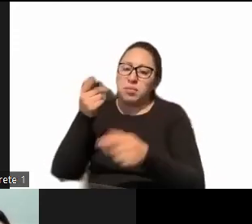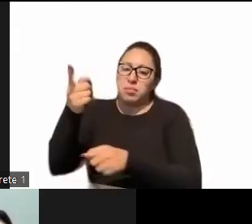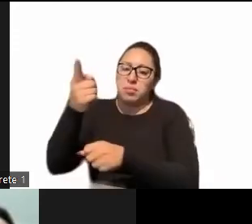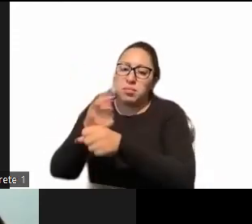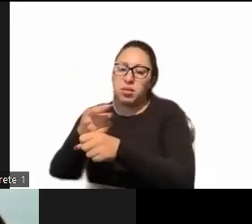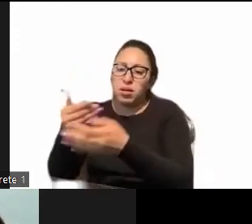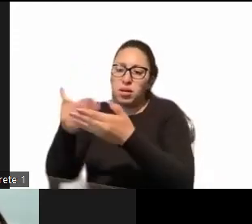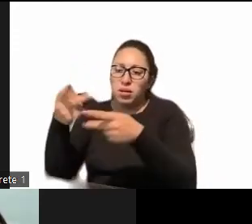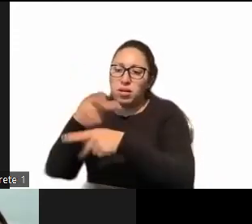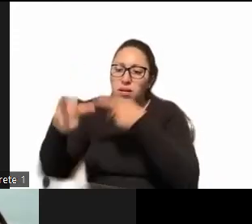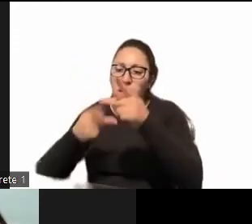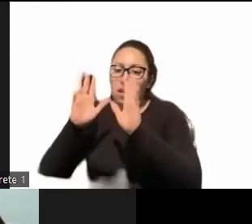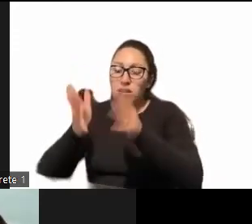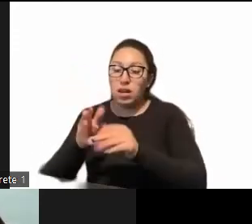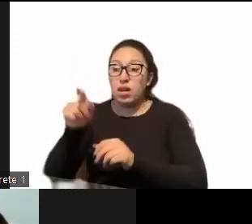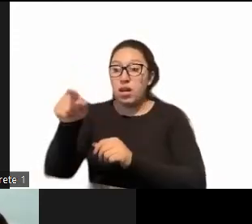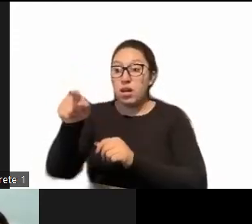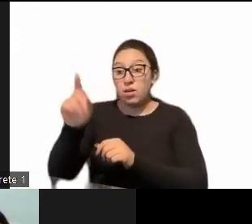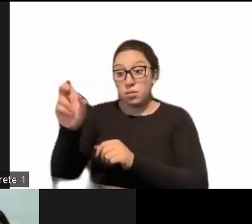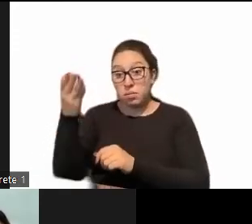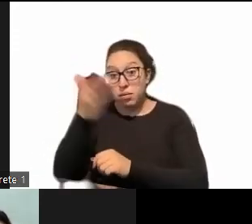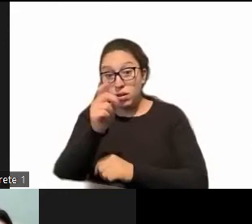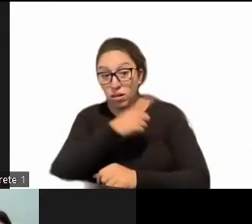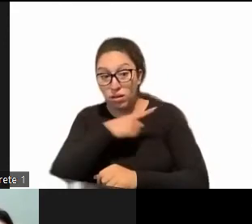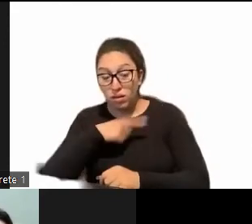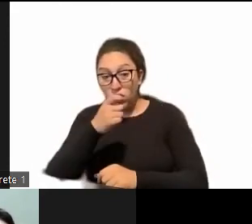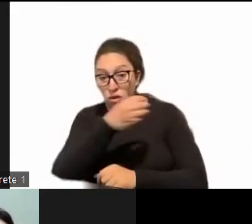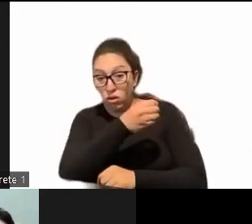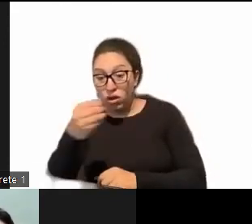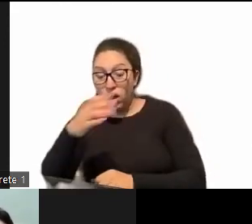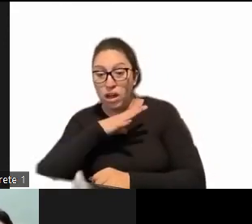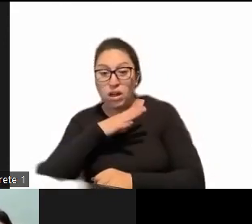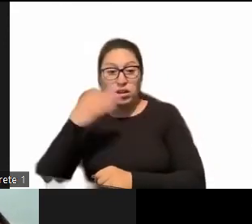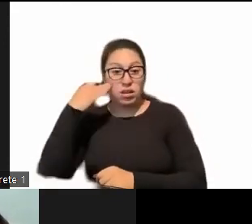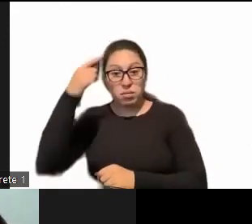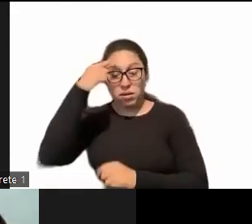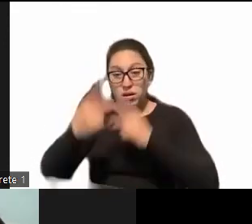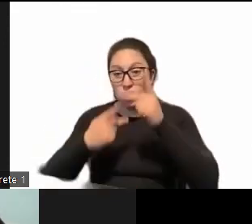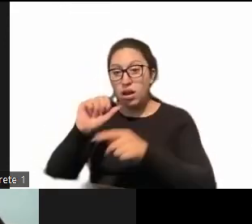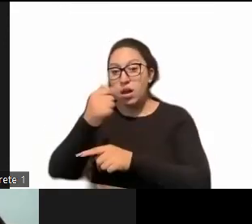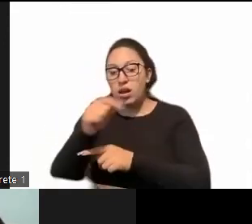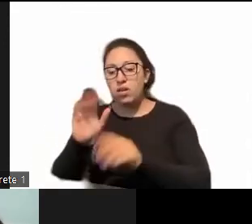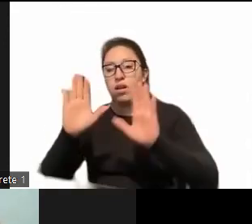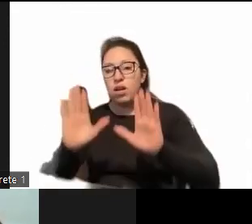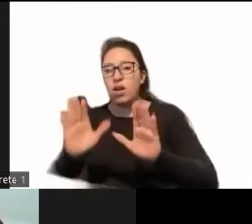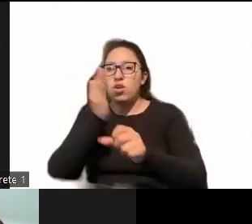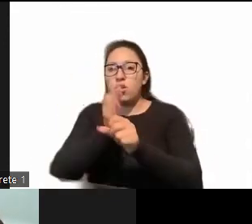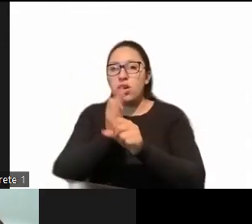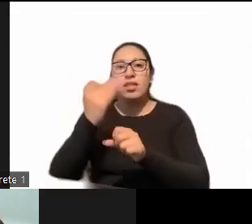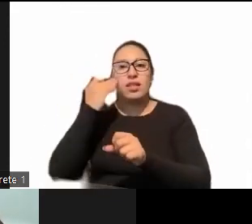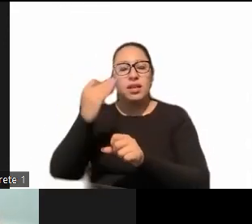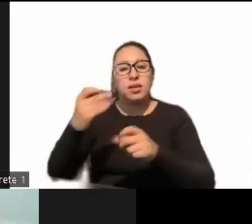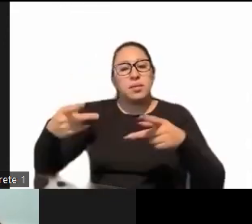sea, ahí cuando usted llama al orden y dice que hay momentos para comentar cualquier cosa, este era momento de